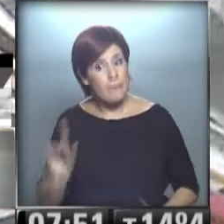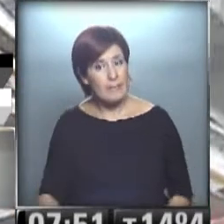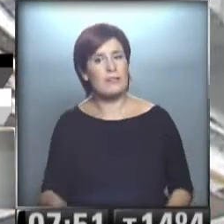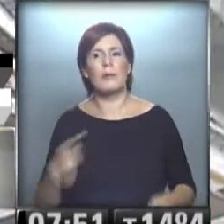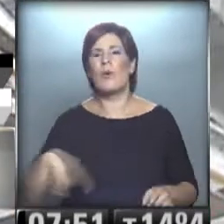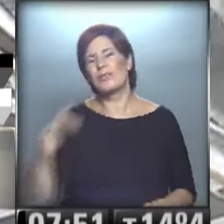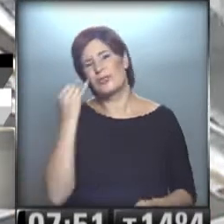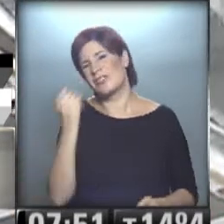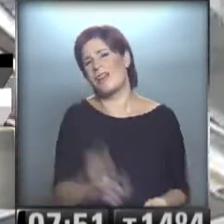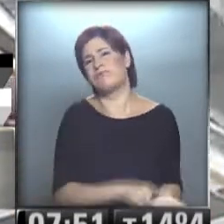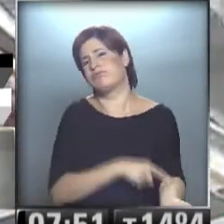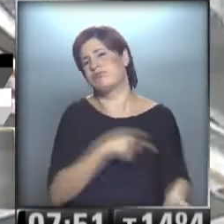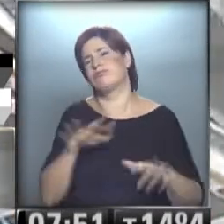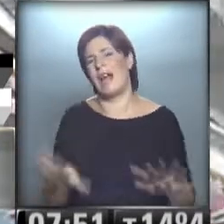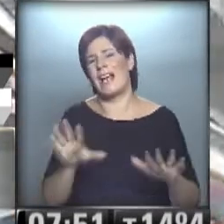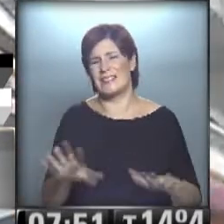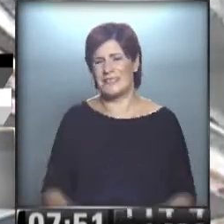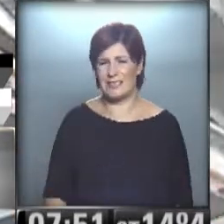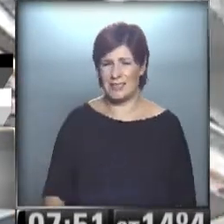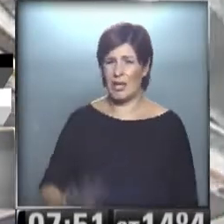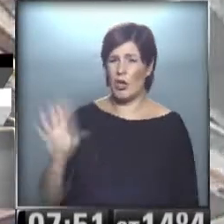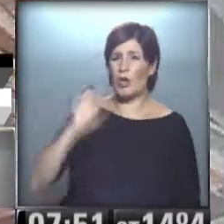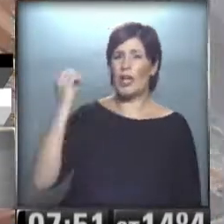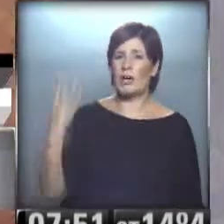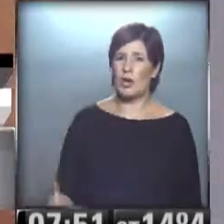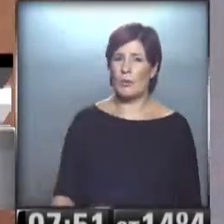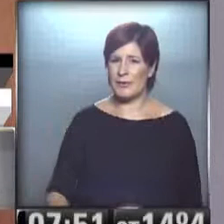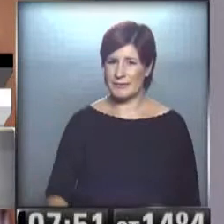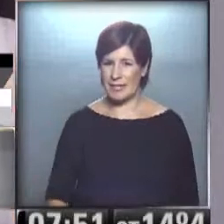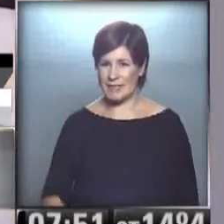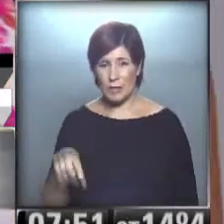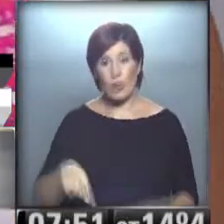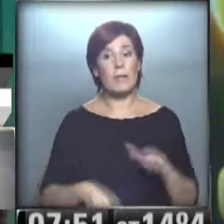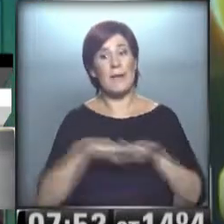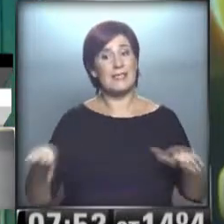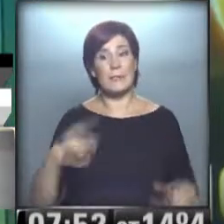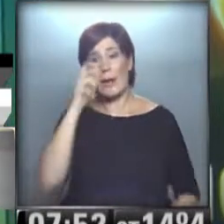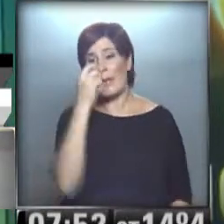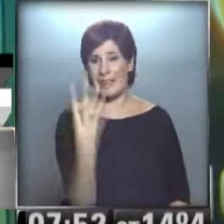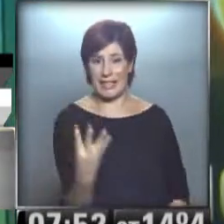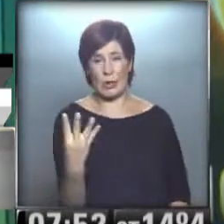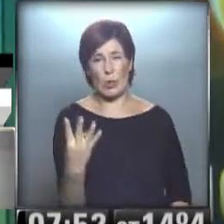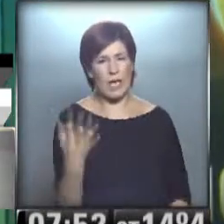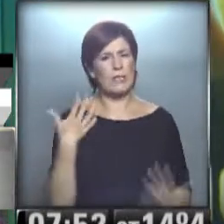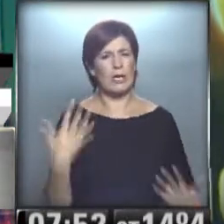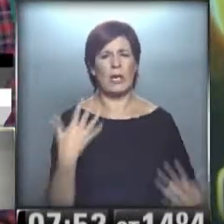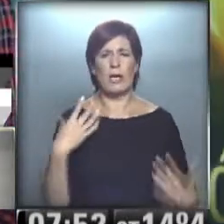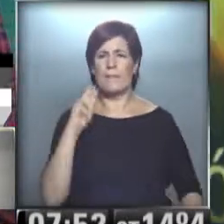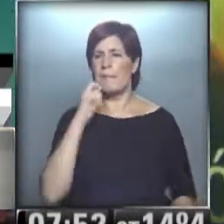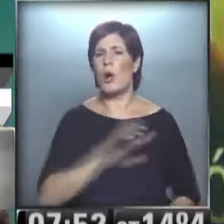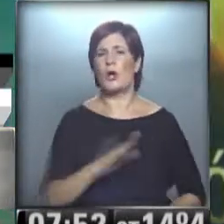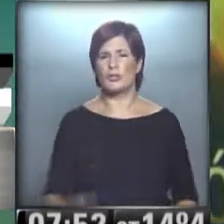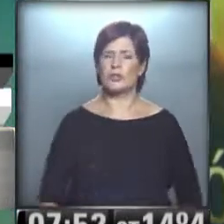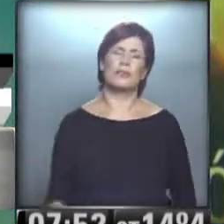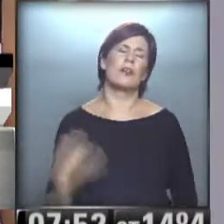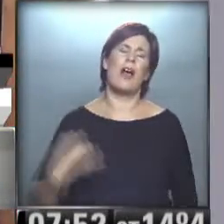un poco acostumbrados también. Sí. Pato, buen día, ¿cómo estás? ¿Y la máxima para hoy? 24 grados, la máxima para hoy, una tarde realmente agradable en la ciudad de Buenos Aires. Qué